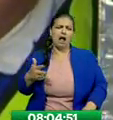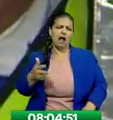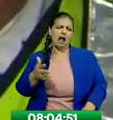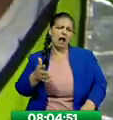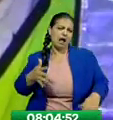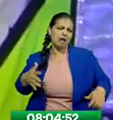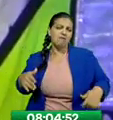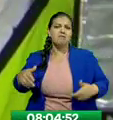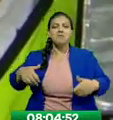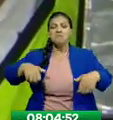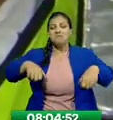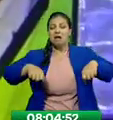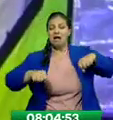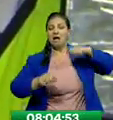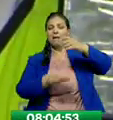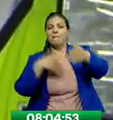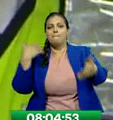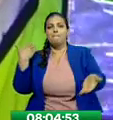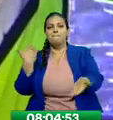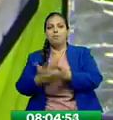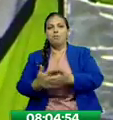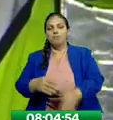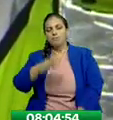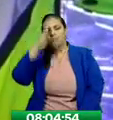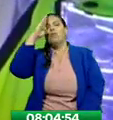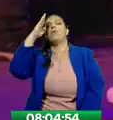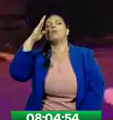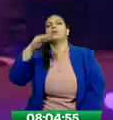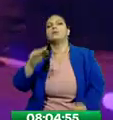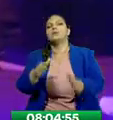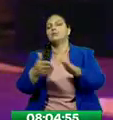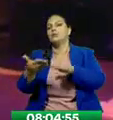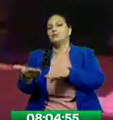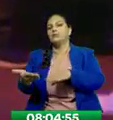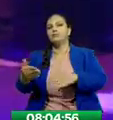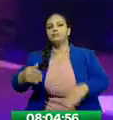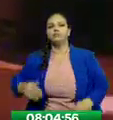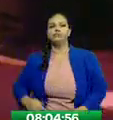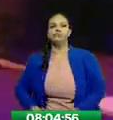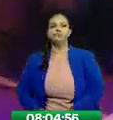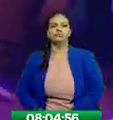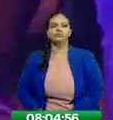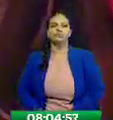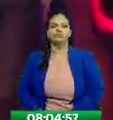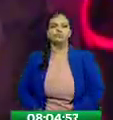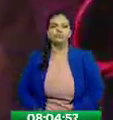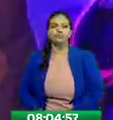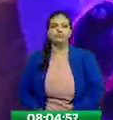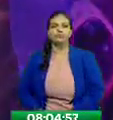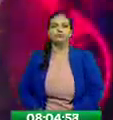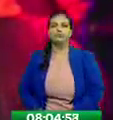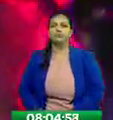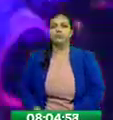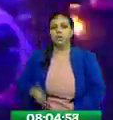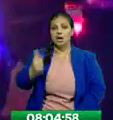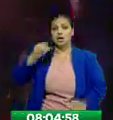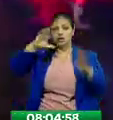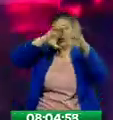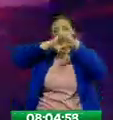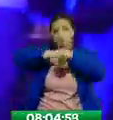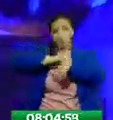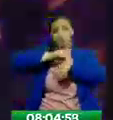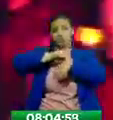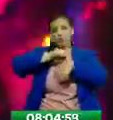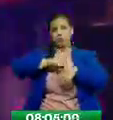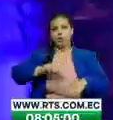pista y lamentablemente se accidentó al ciudadano. El accidente de tránsito se produjo pasadas las 20 horas del